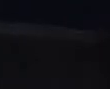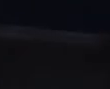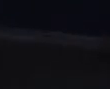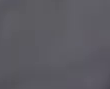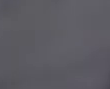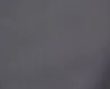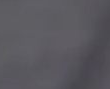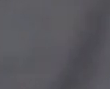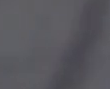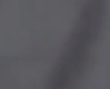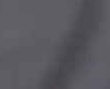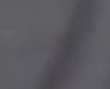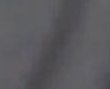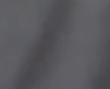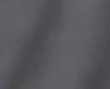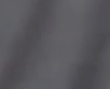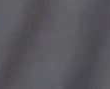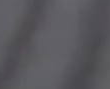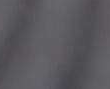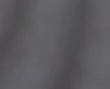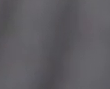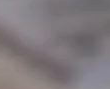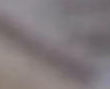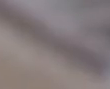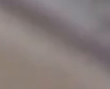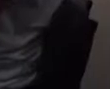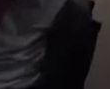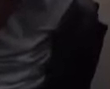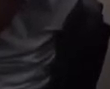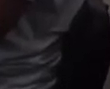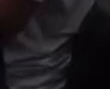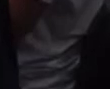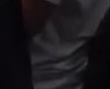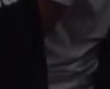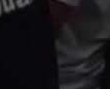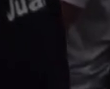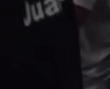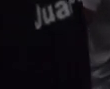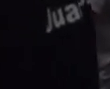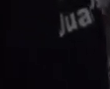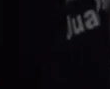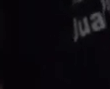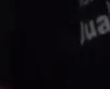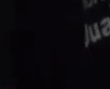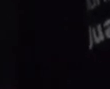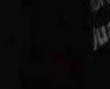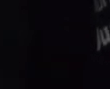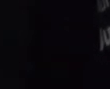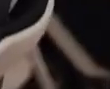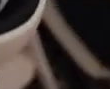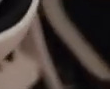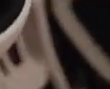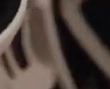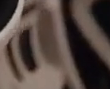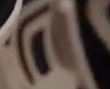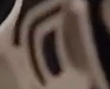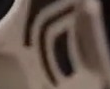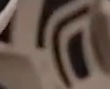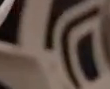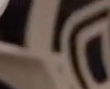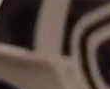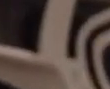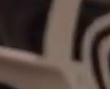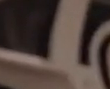tasas municipales con importantes beneficios para nuestros vecinos. Acércate por el edificio municipal de 8 a 16 horas o comunícate al